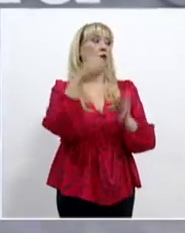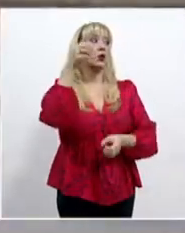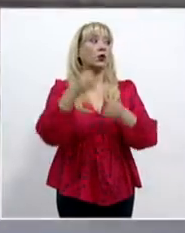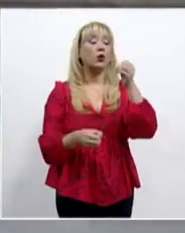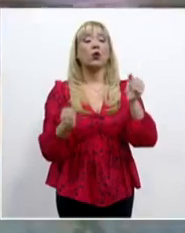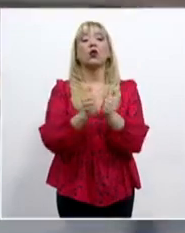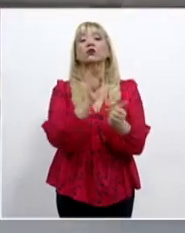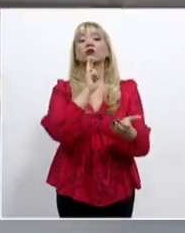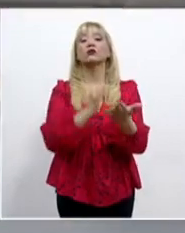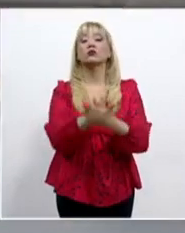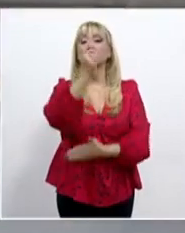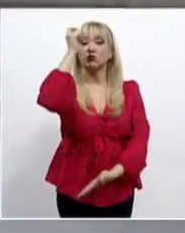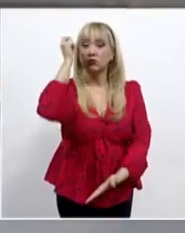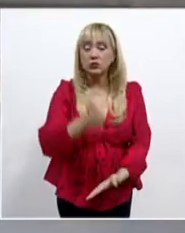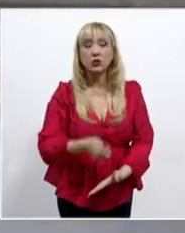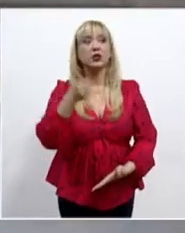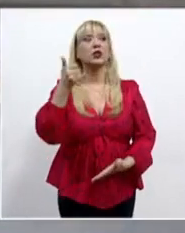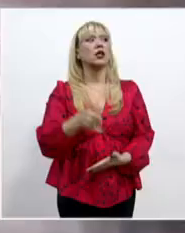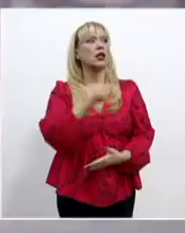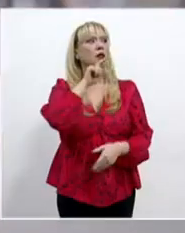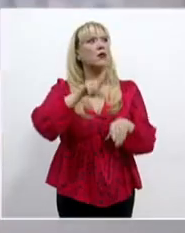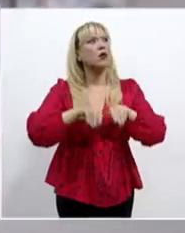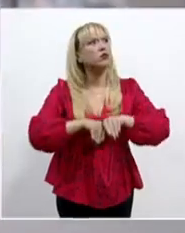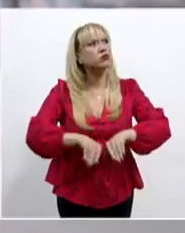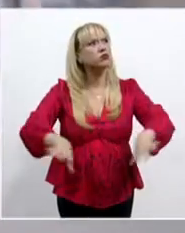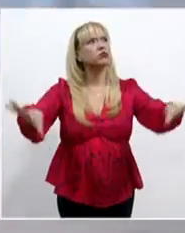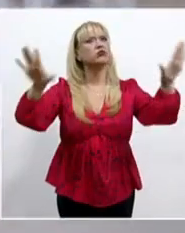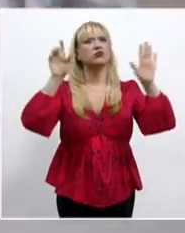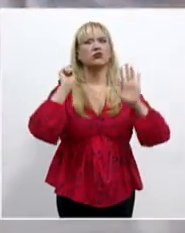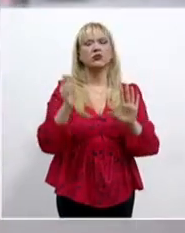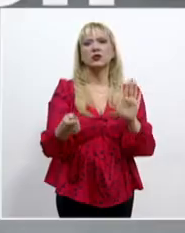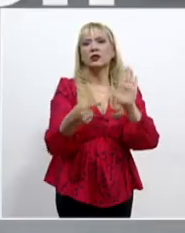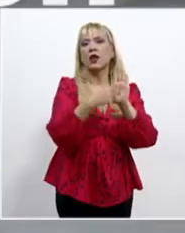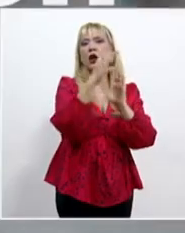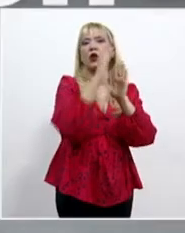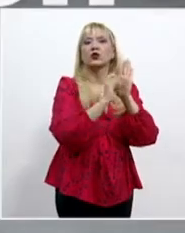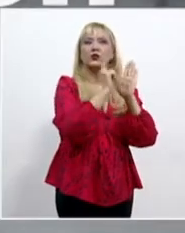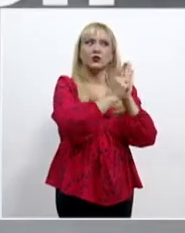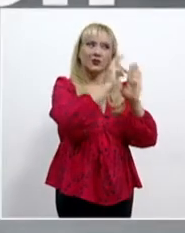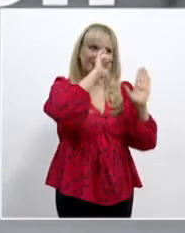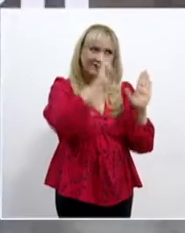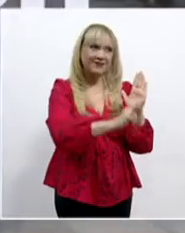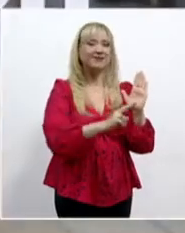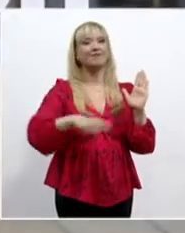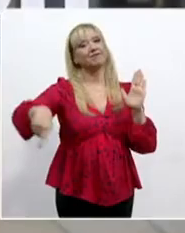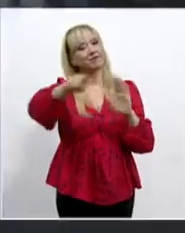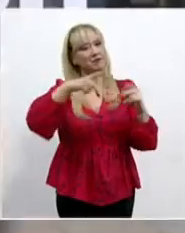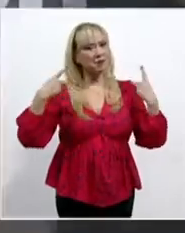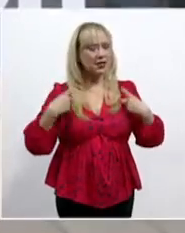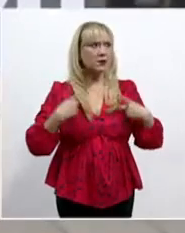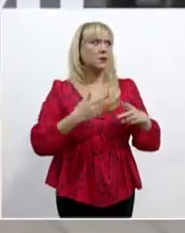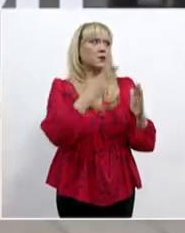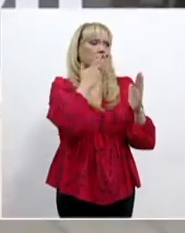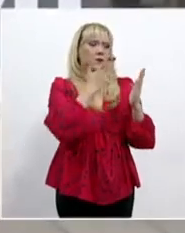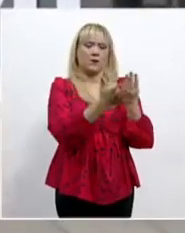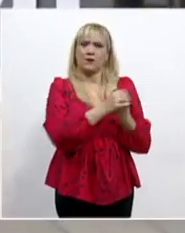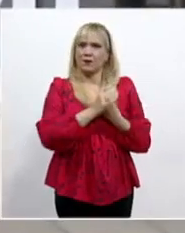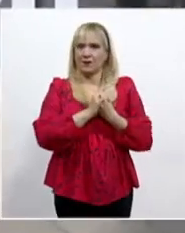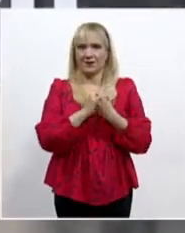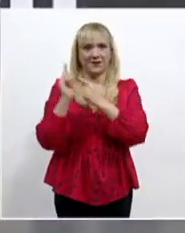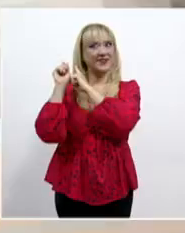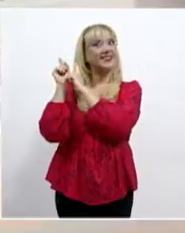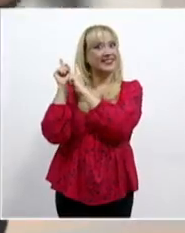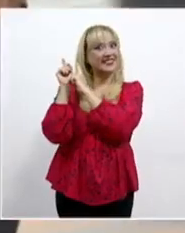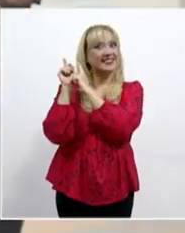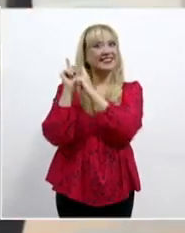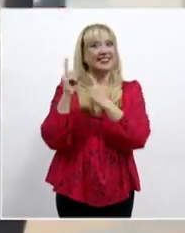de sus sentencias. Además, se promueve el aprecio por la Constitución y su apropiación por parte de la sociedad. Las y los protagonistas de